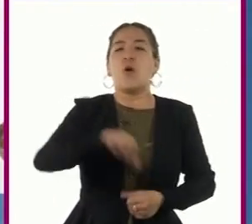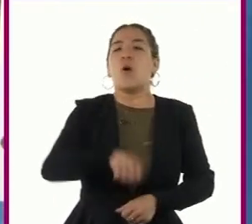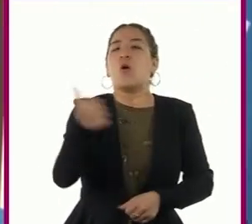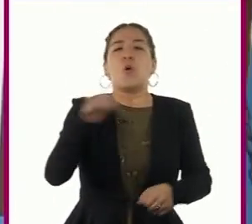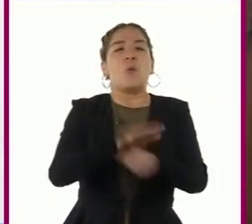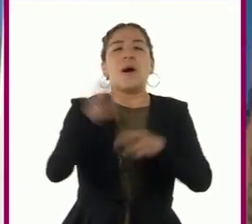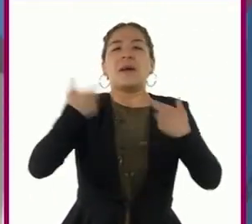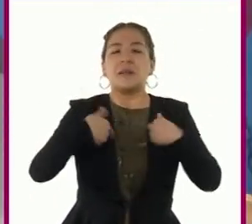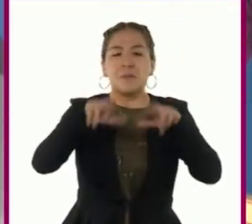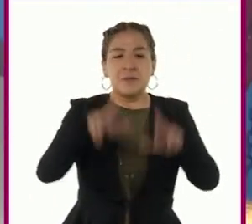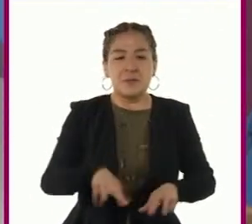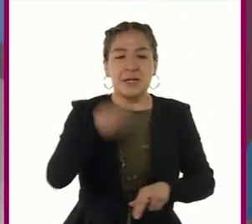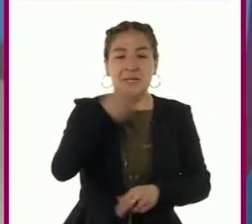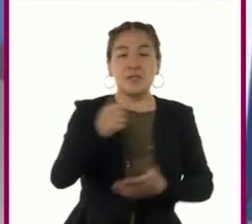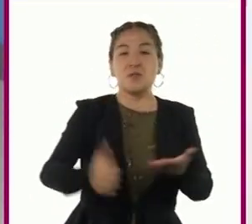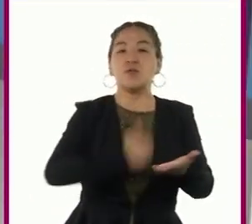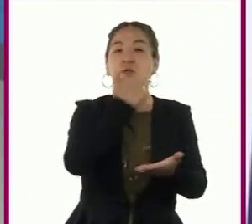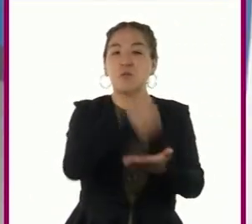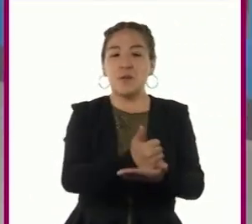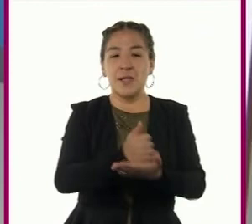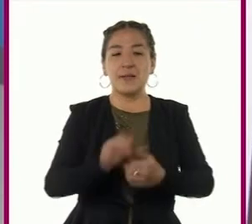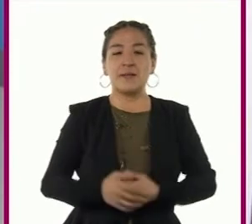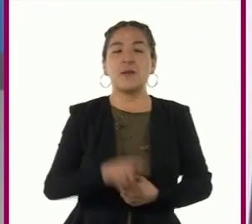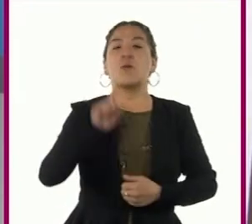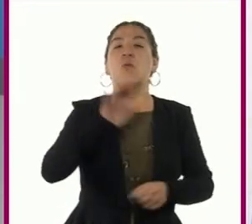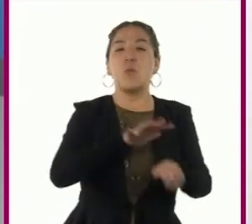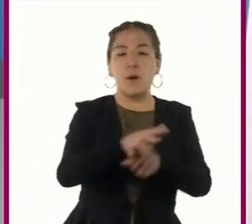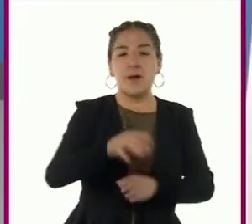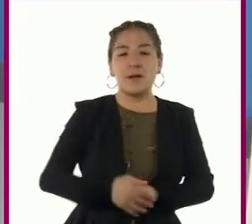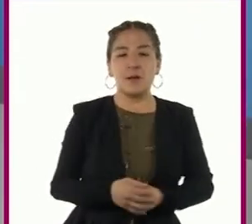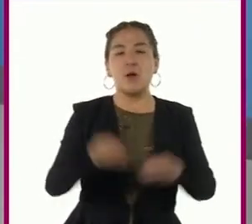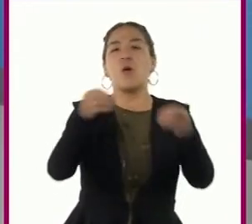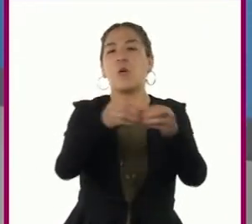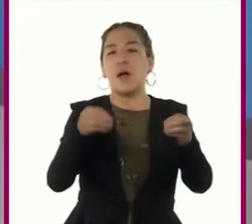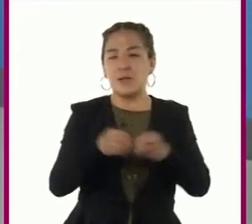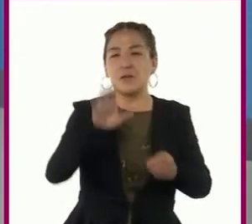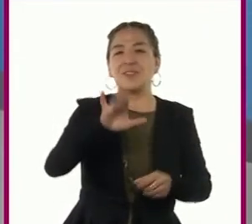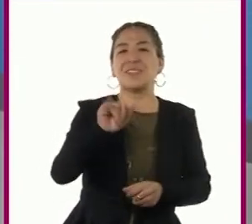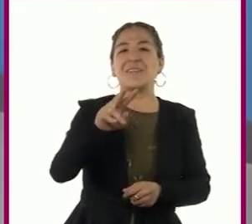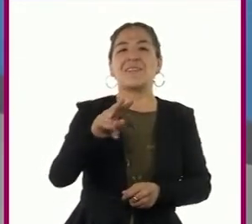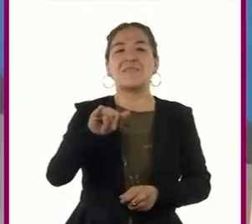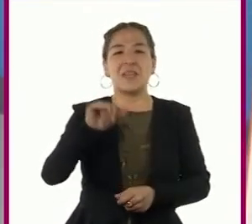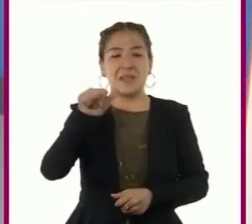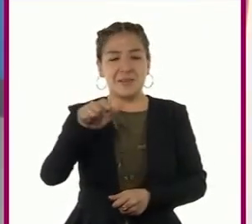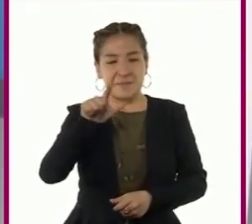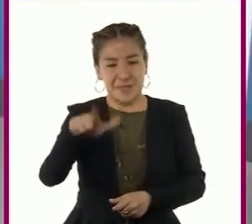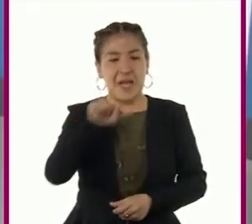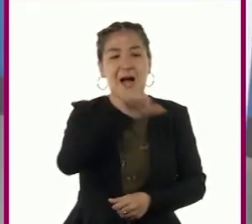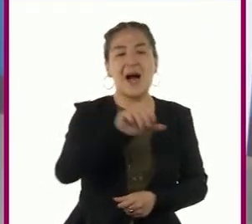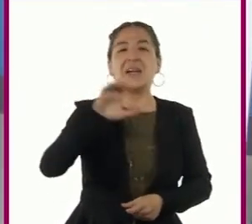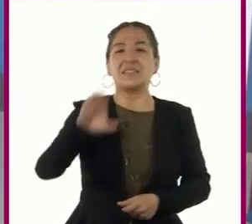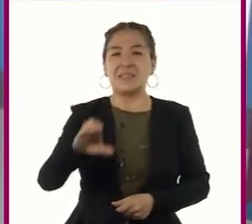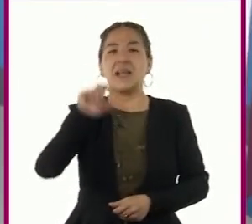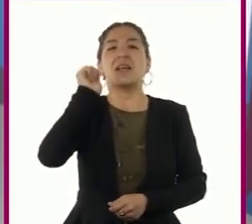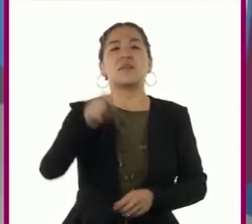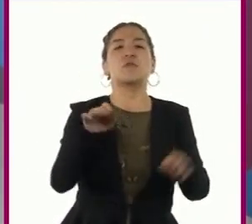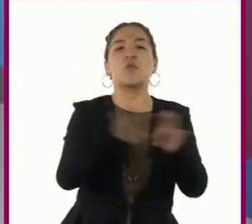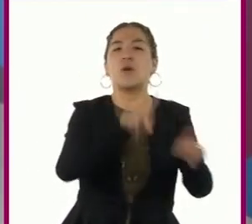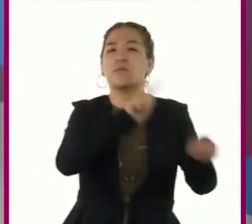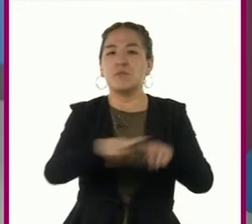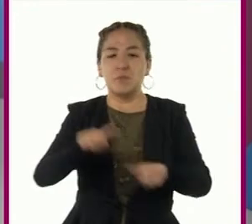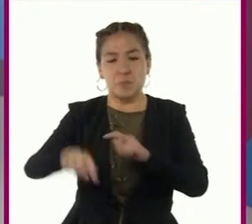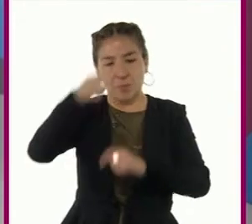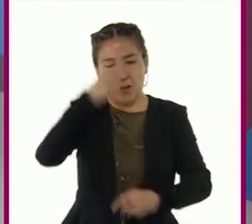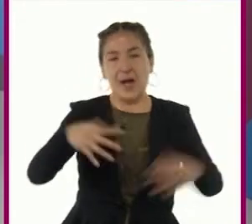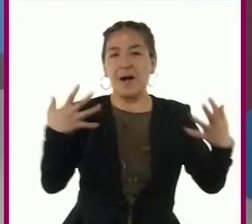de representación de la ciudadanía son las organizaciones civiles, pues son agrupaciones que se conforman para promover